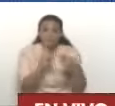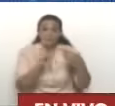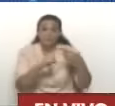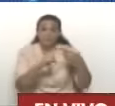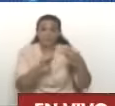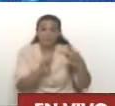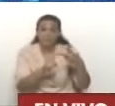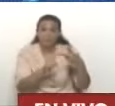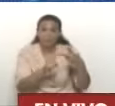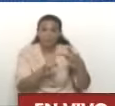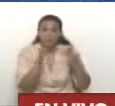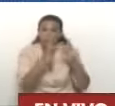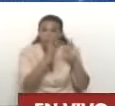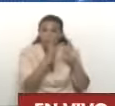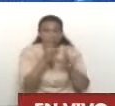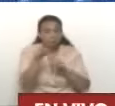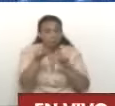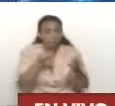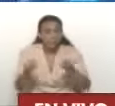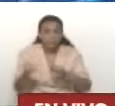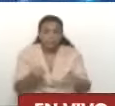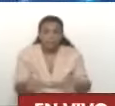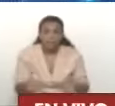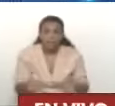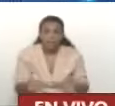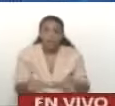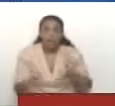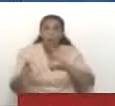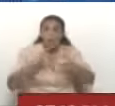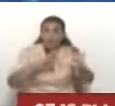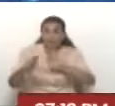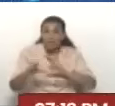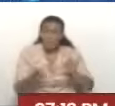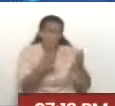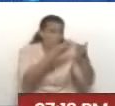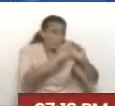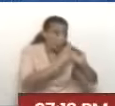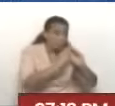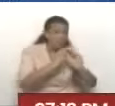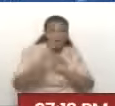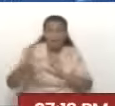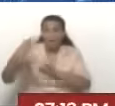priorizados, conexión directa de ustedes y nosotros.